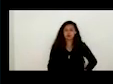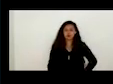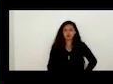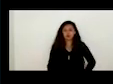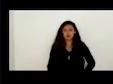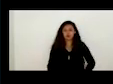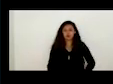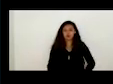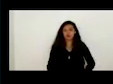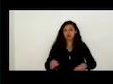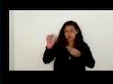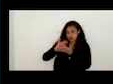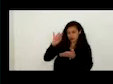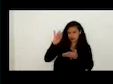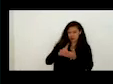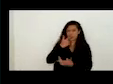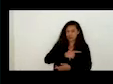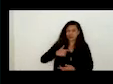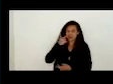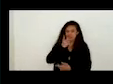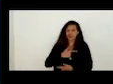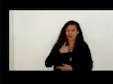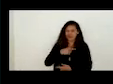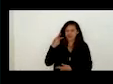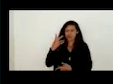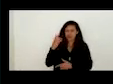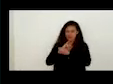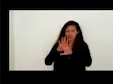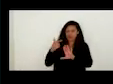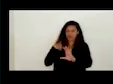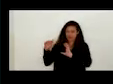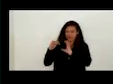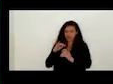Sí, muchas gracias. Con todo gusto recibimos la información.